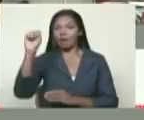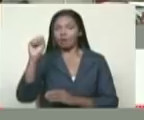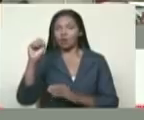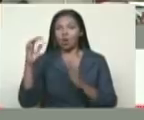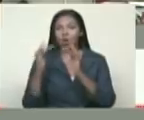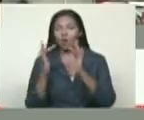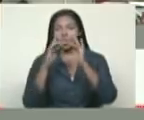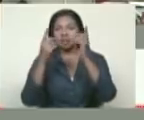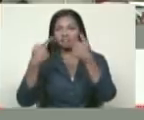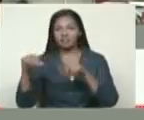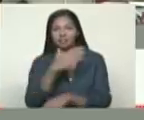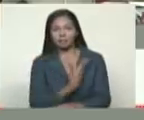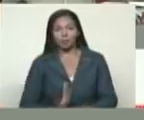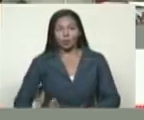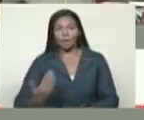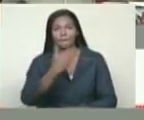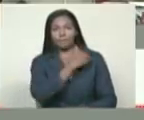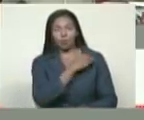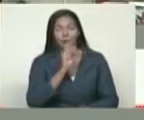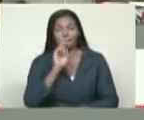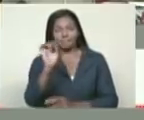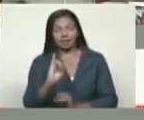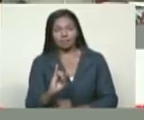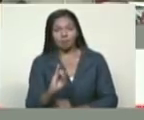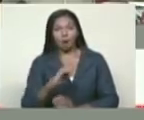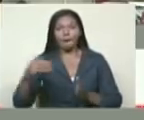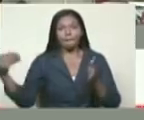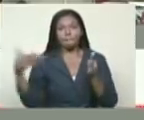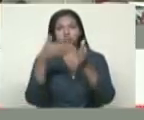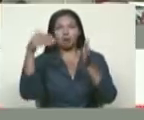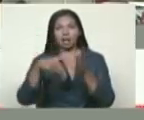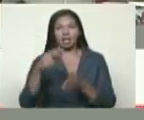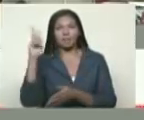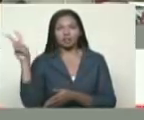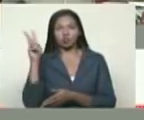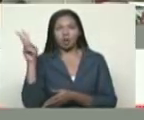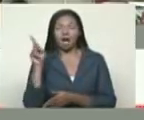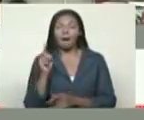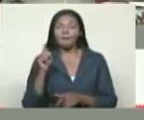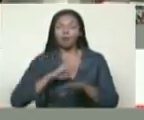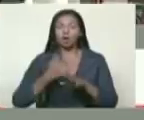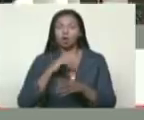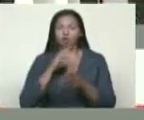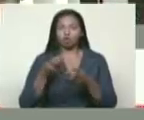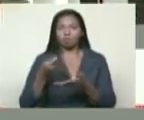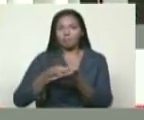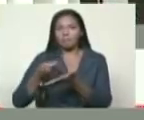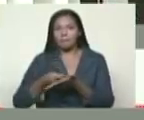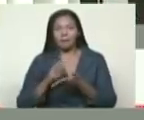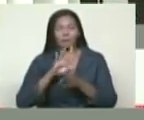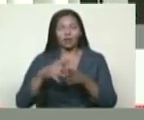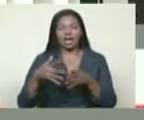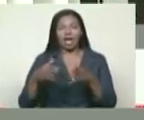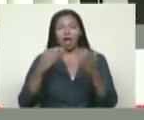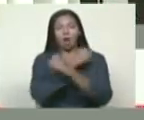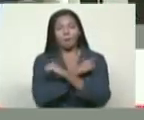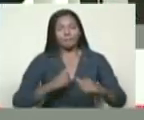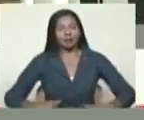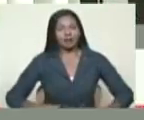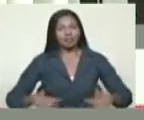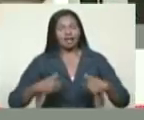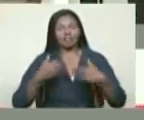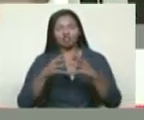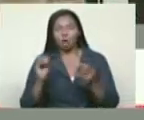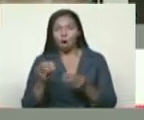este otro, que esto va a ocurrir, va a haber un golpe. Porque nosotros lo estamos financiando, porque los militares venezolanos están